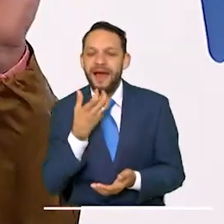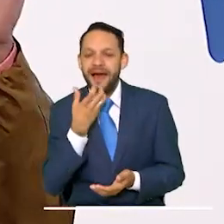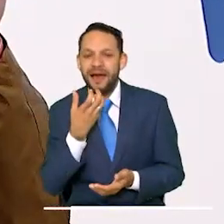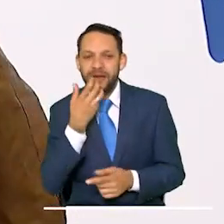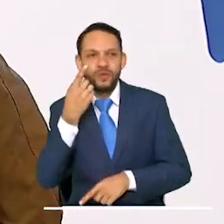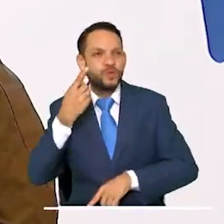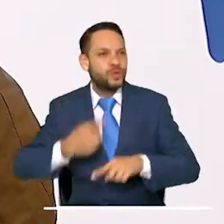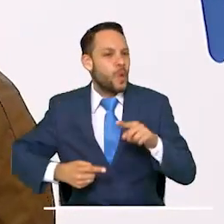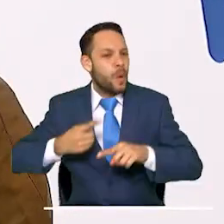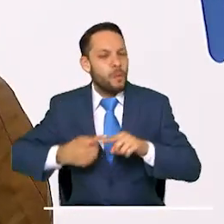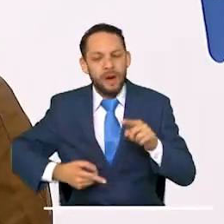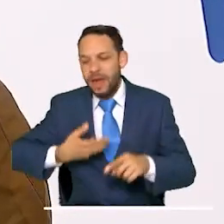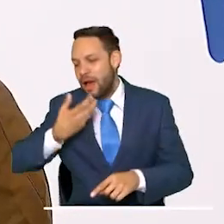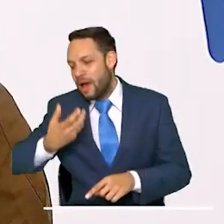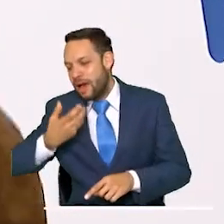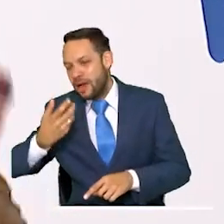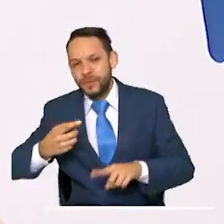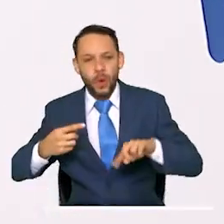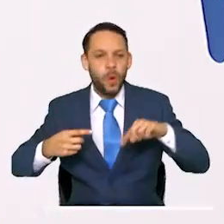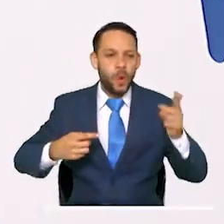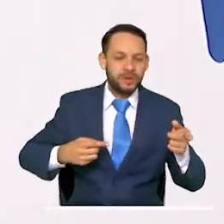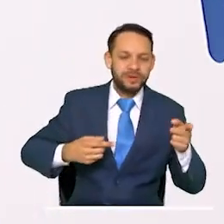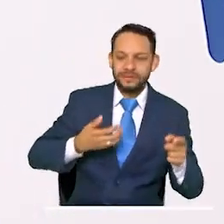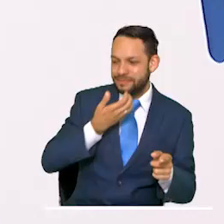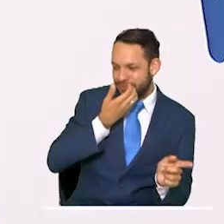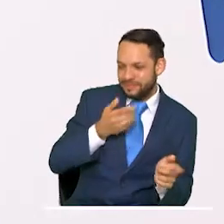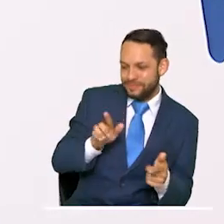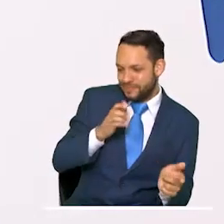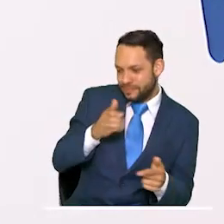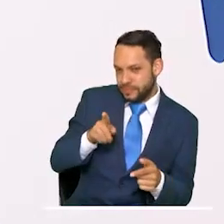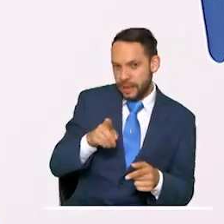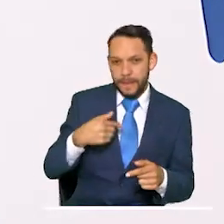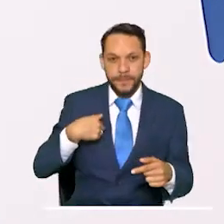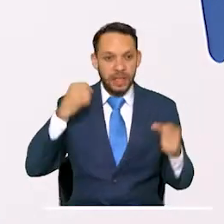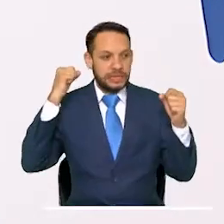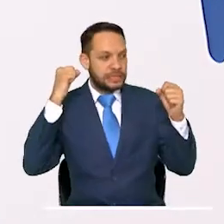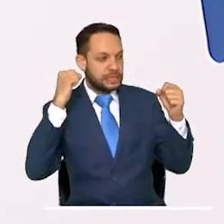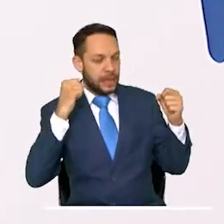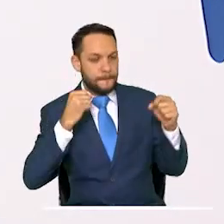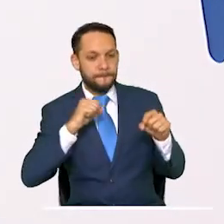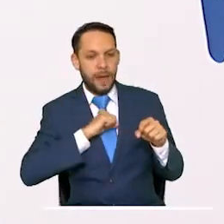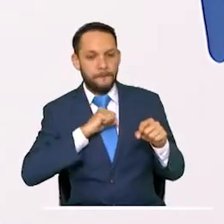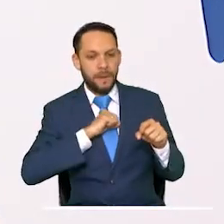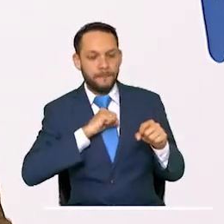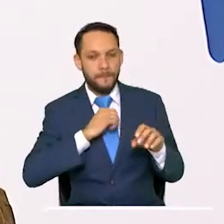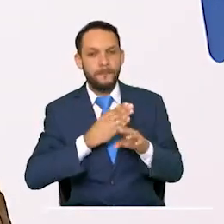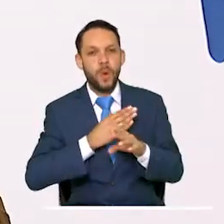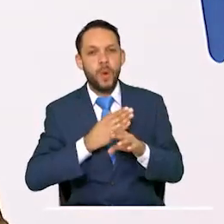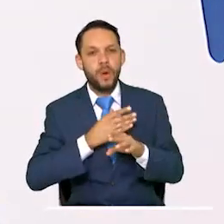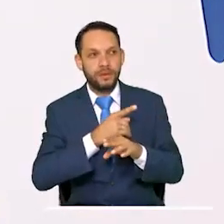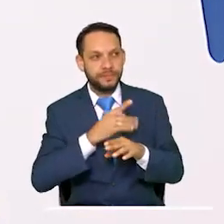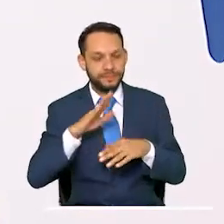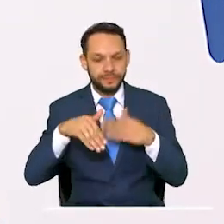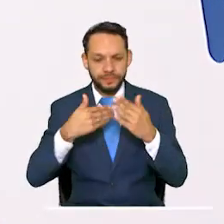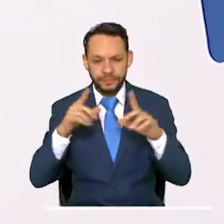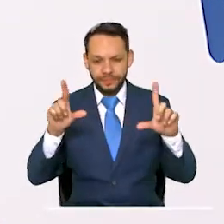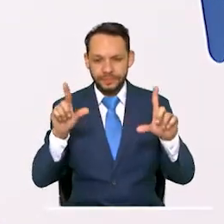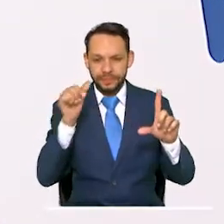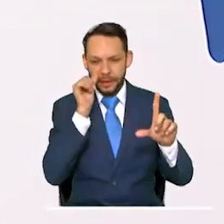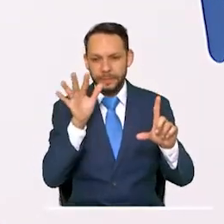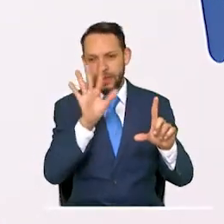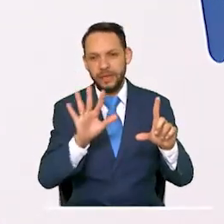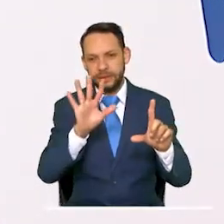otros se rieron, para ellos fue jocoso, para mí fue algo dramático. Después de estas notas